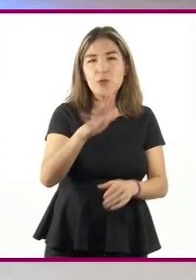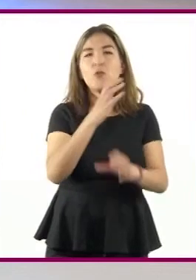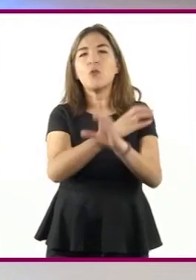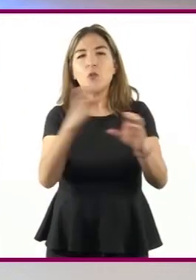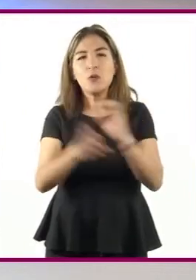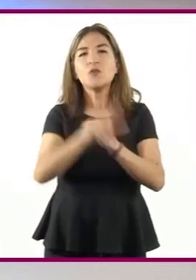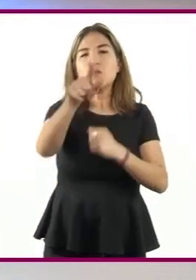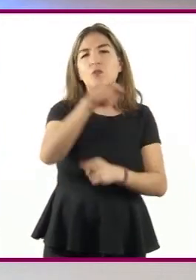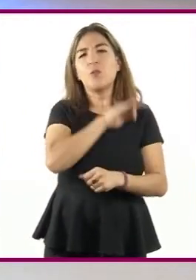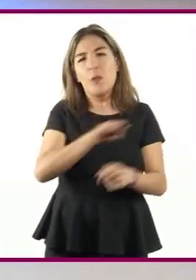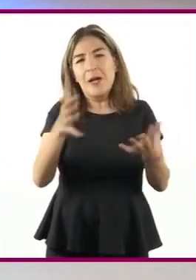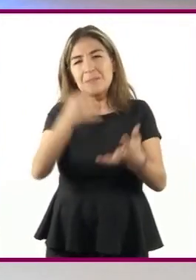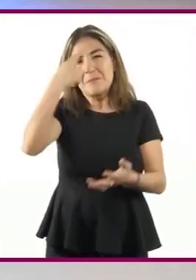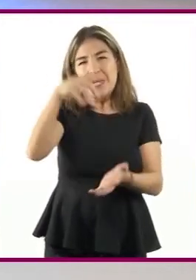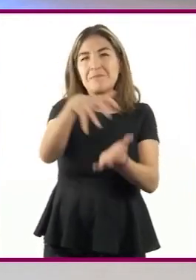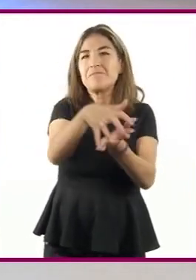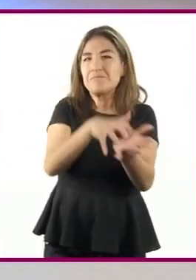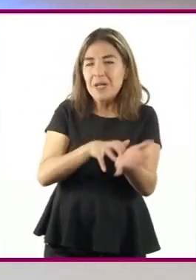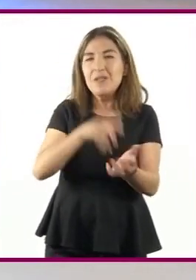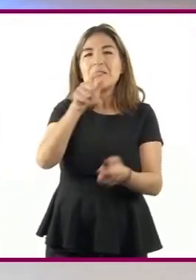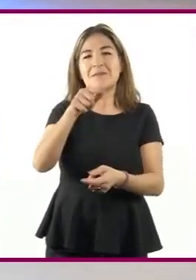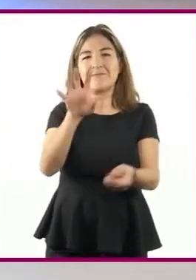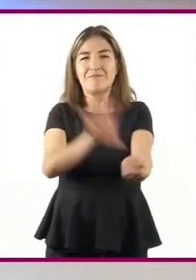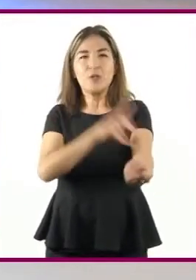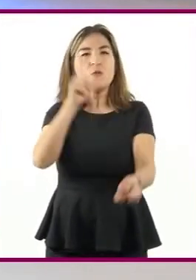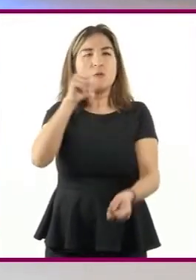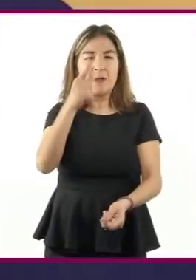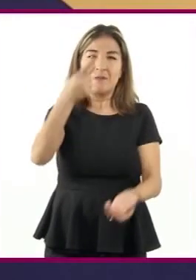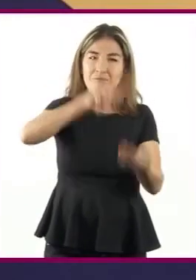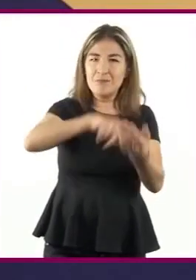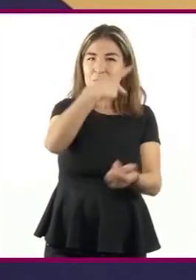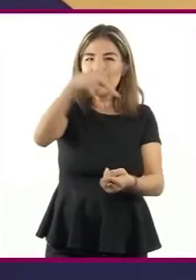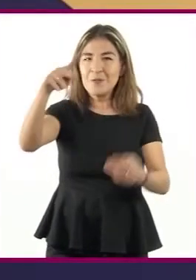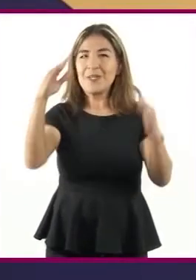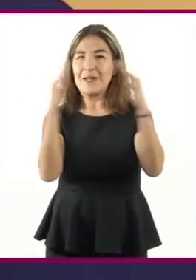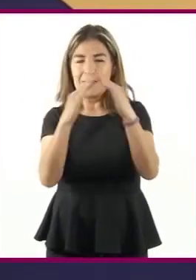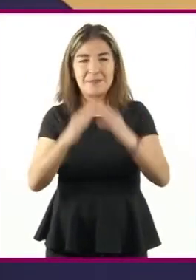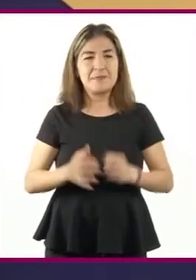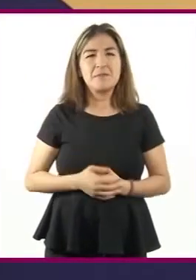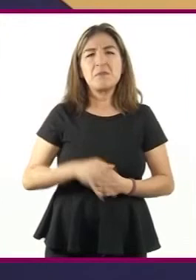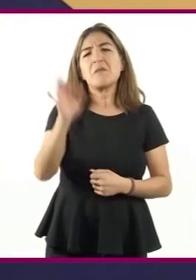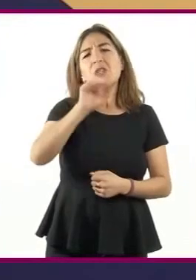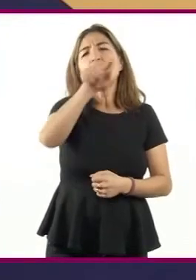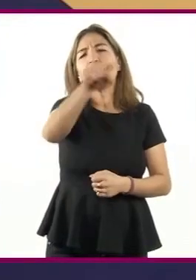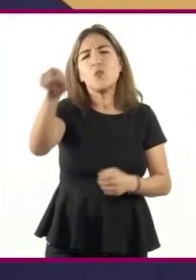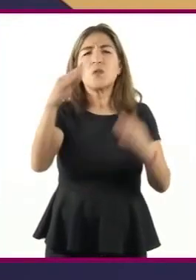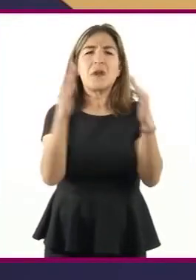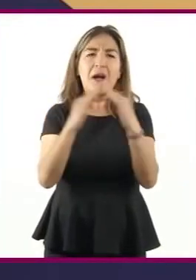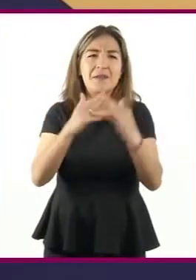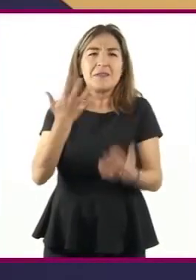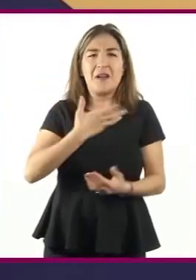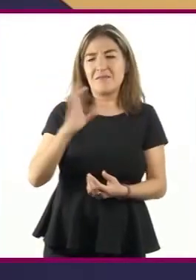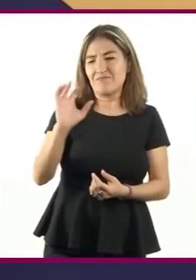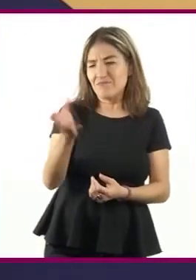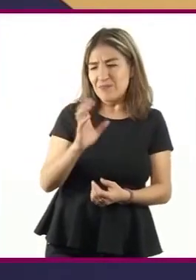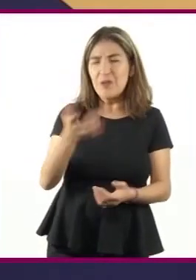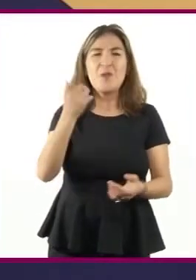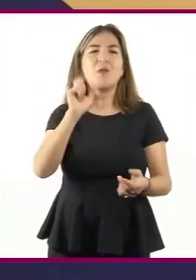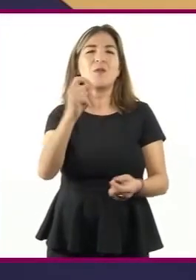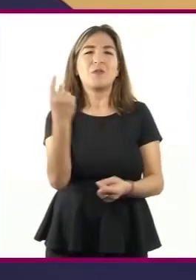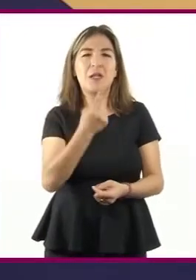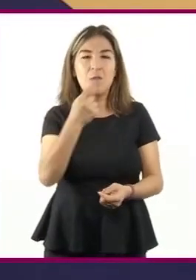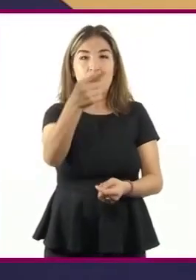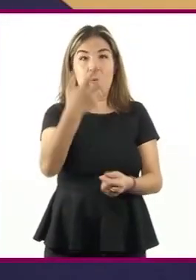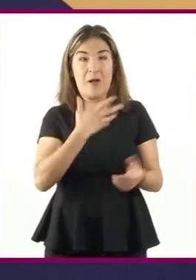para disminuir el consumo de energía en sus casas. Si alguno de los electrodomésticos que tienen aún conserva la etiqueta de